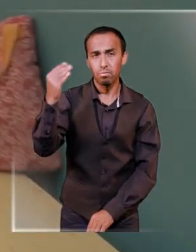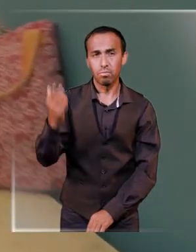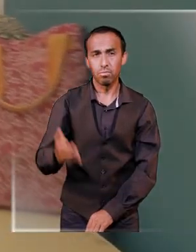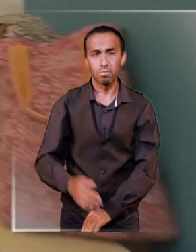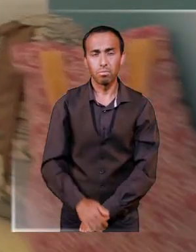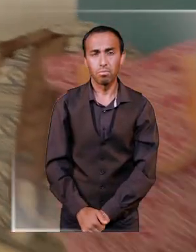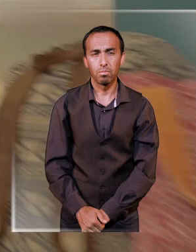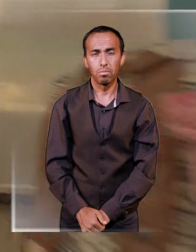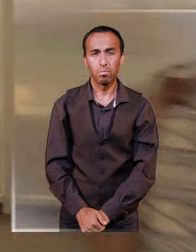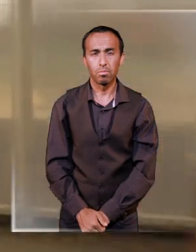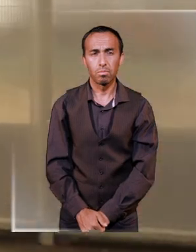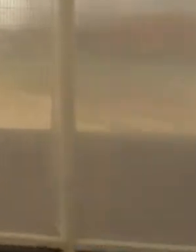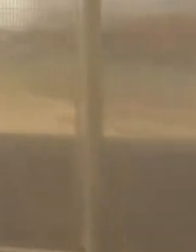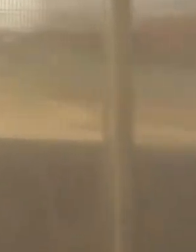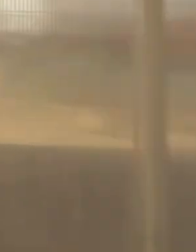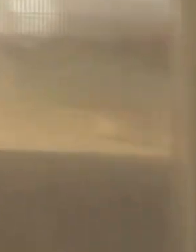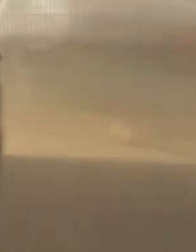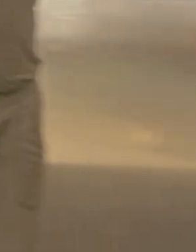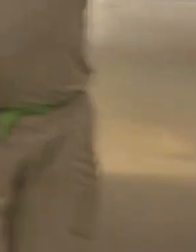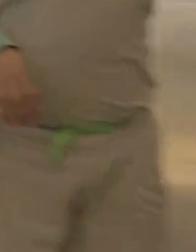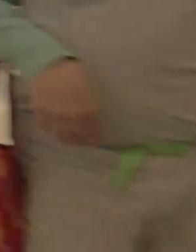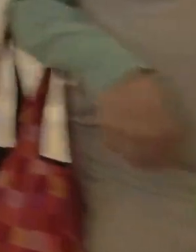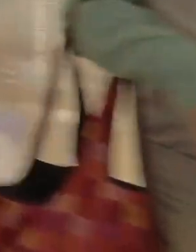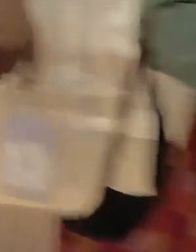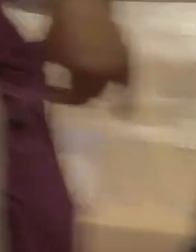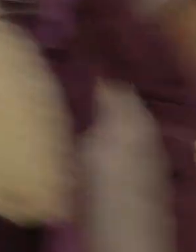En el segundo. ¡Rocío!